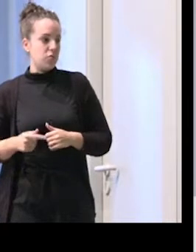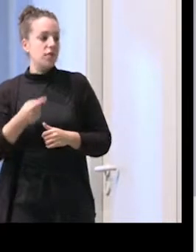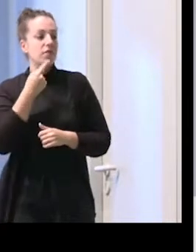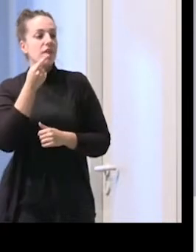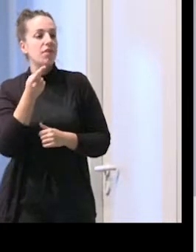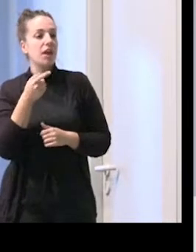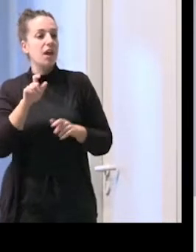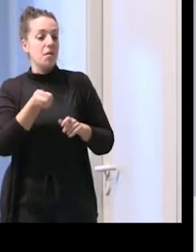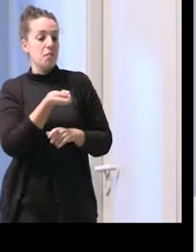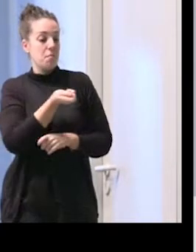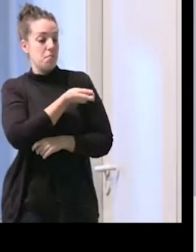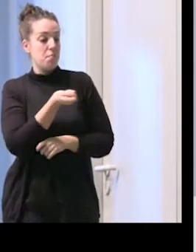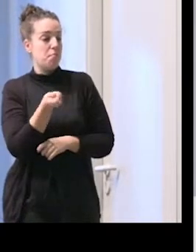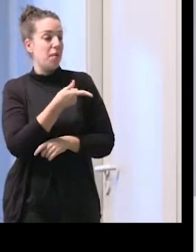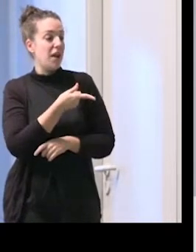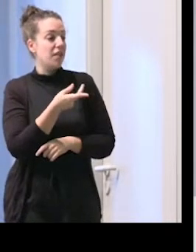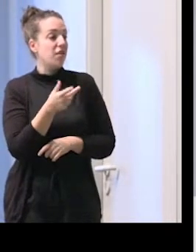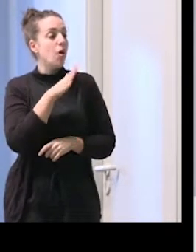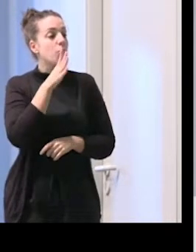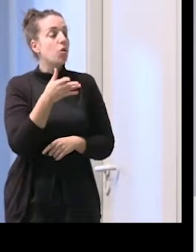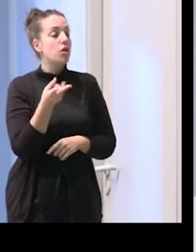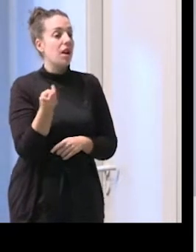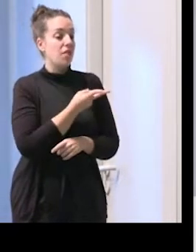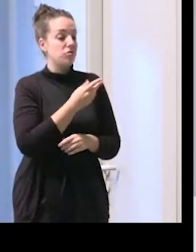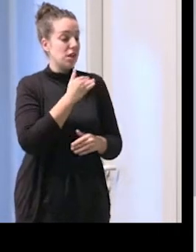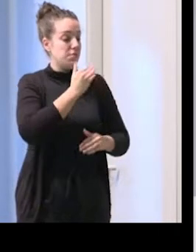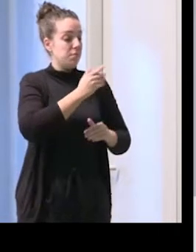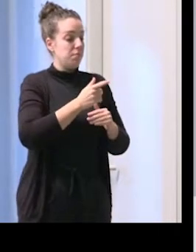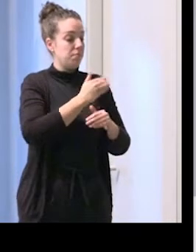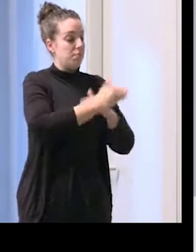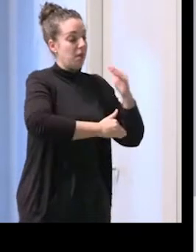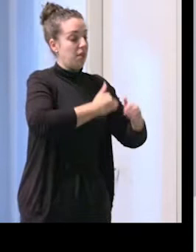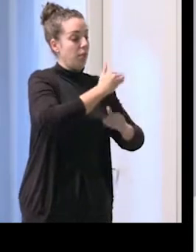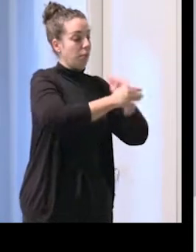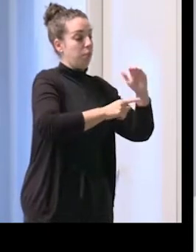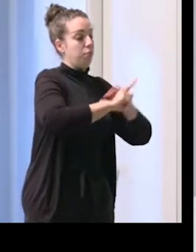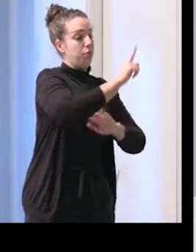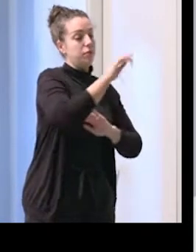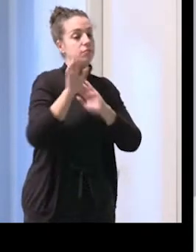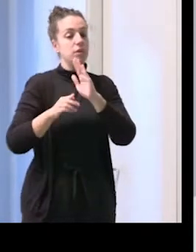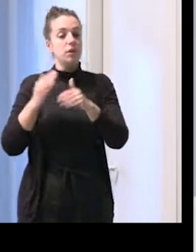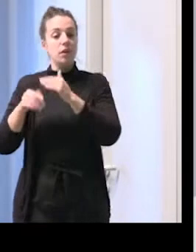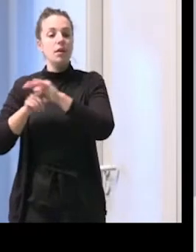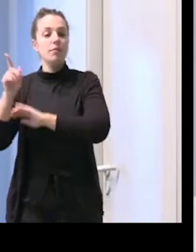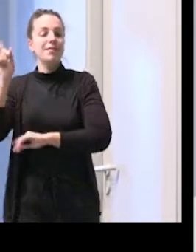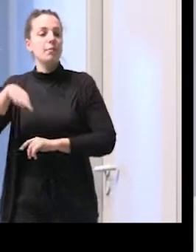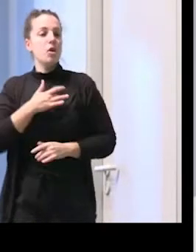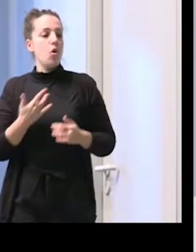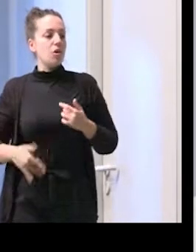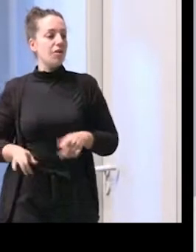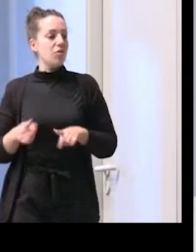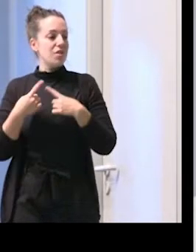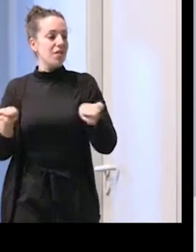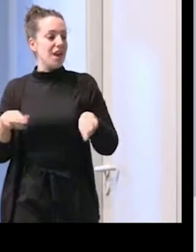hay una similitud en la forma que las distintas especies se van desarrollando y en la forma que los distintos órganos se desarrollan en un